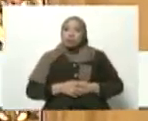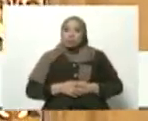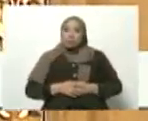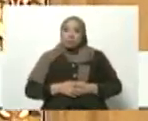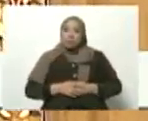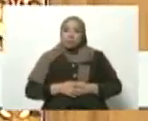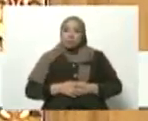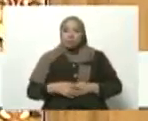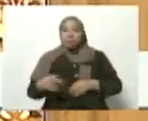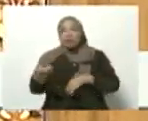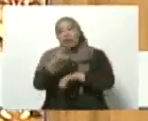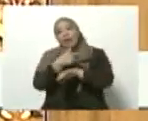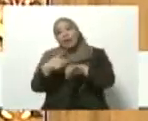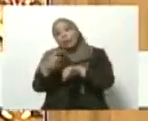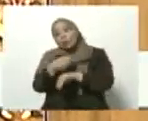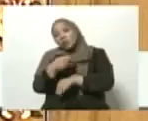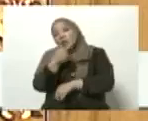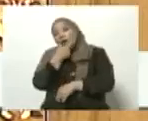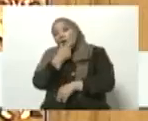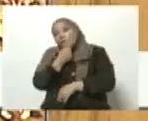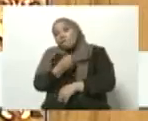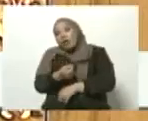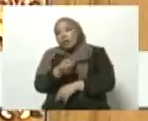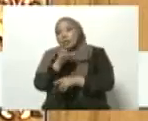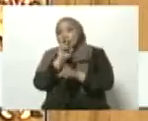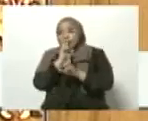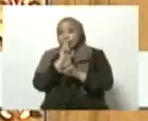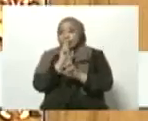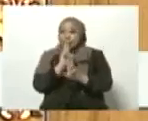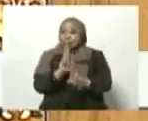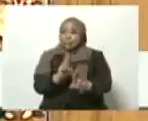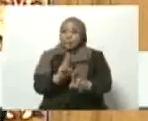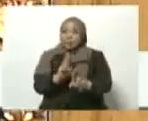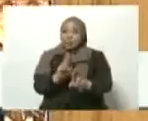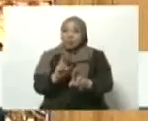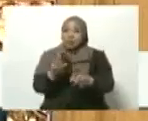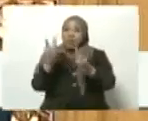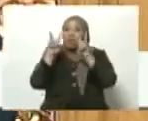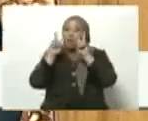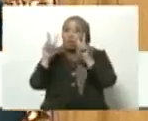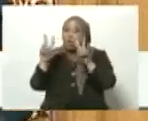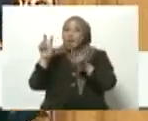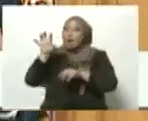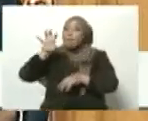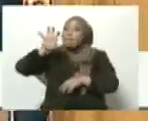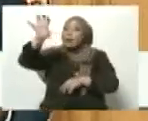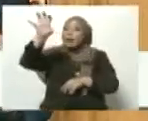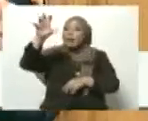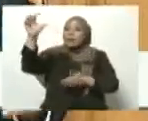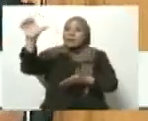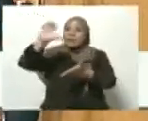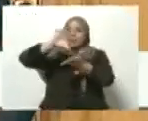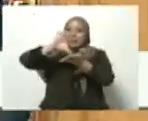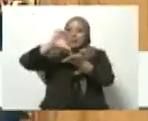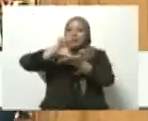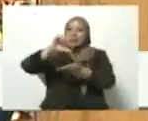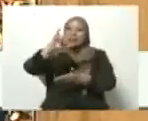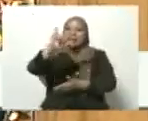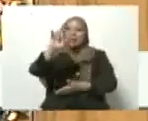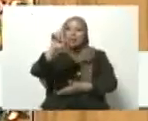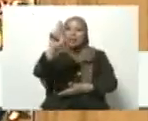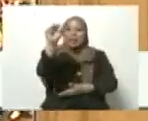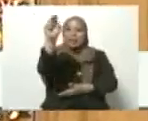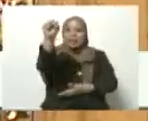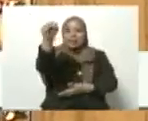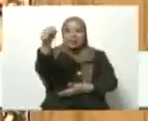una respuesta más fácil es, veamos el caso de Irán. Irán logró con el gobierno del presidente